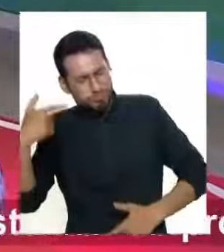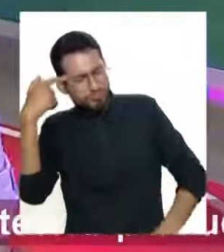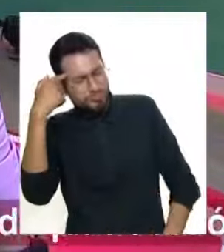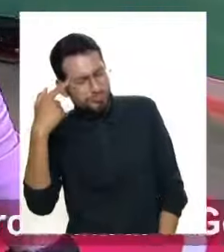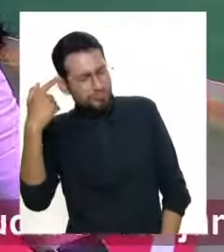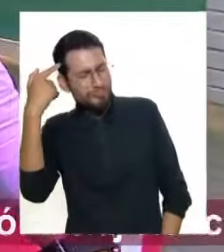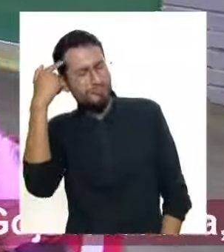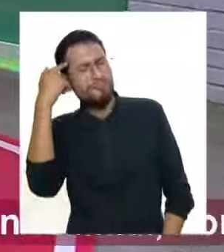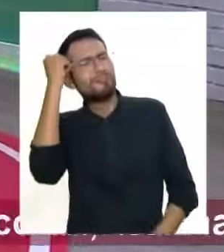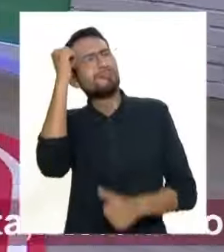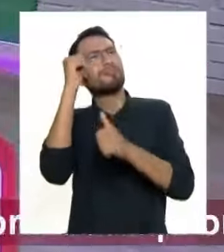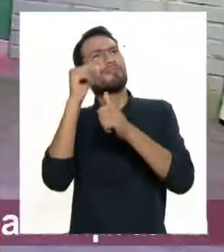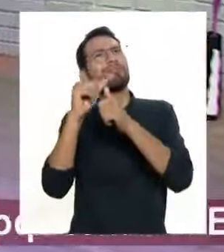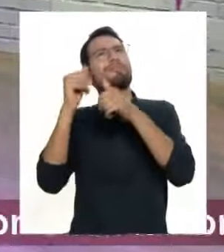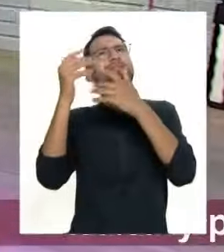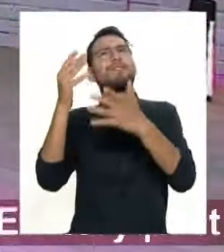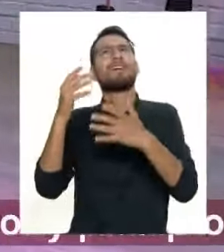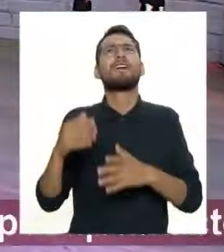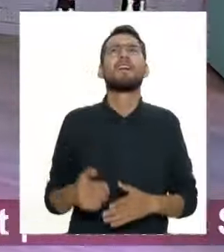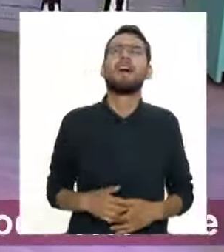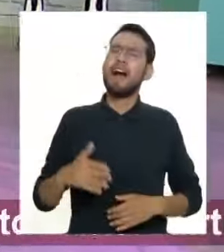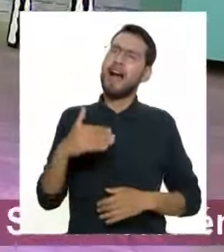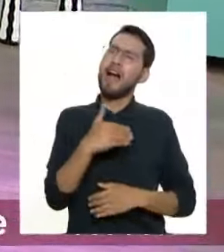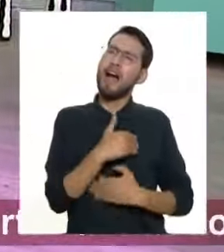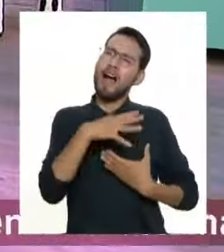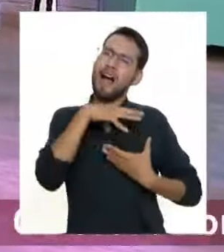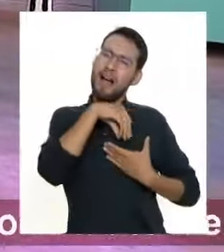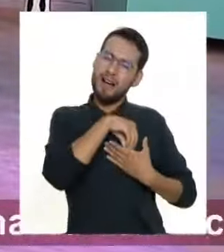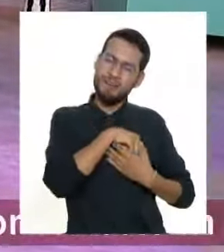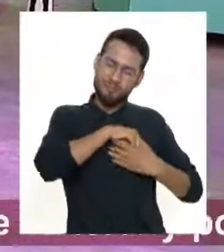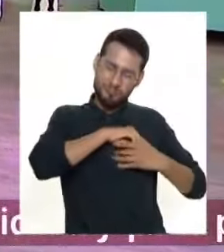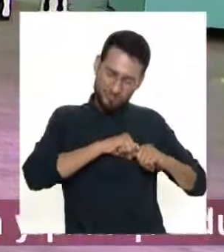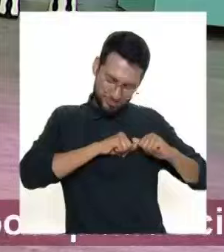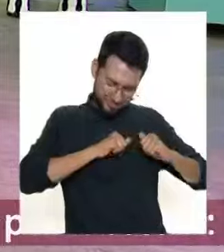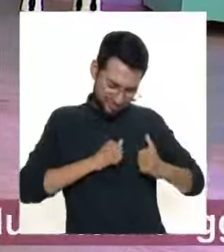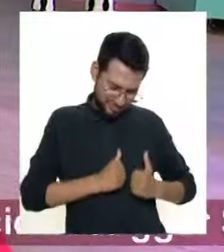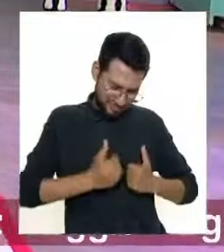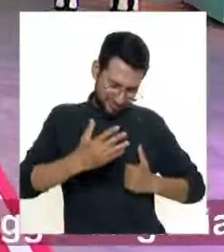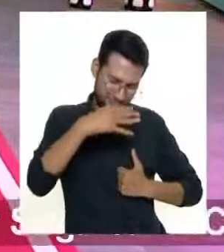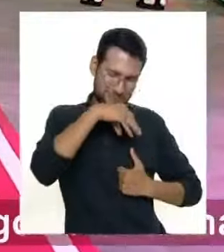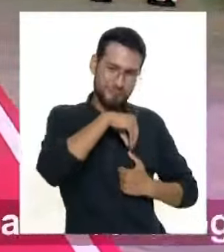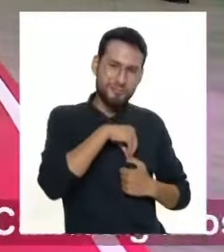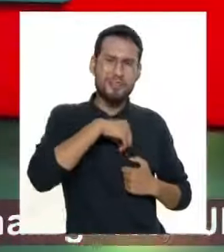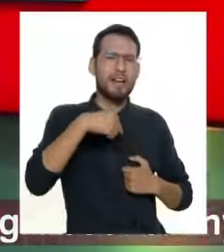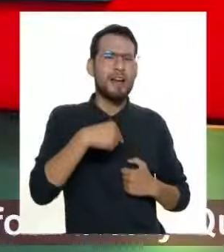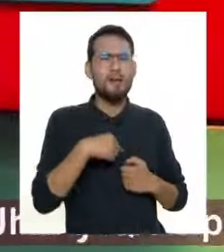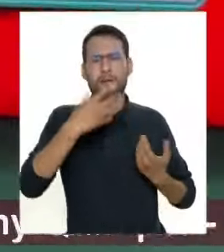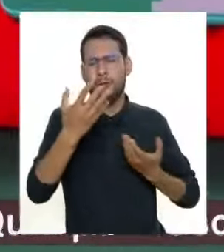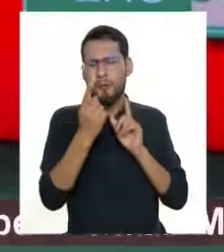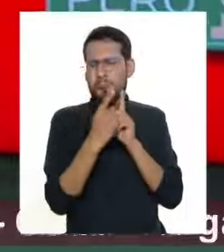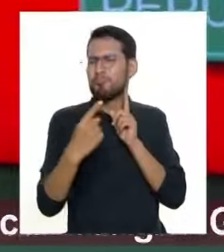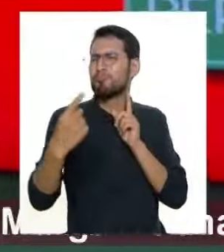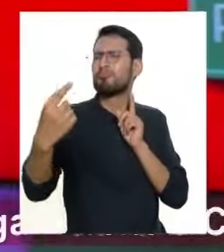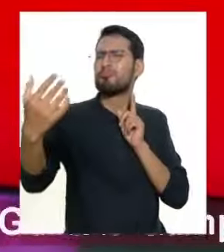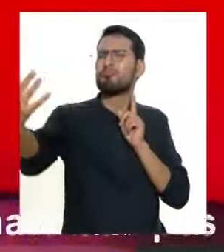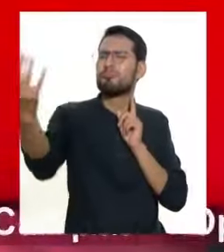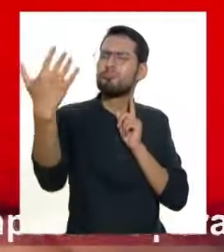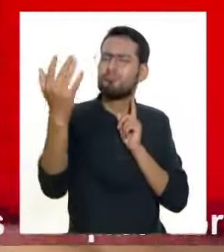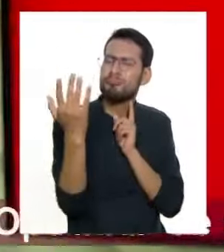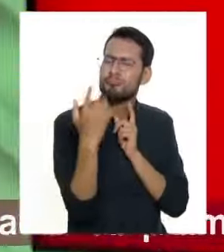Reinarás en el altar del alma mía. Al partir me dejarás